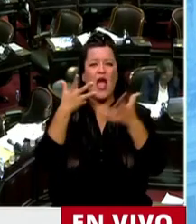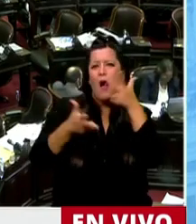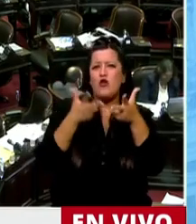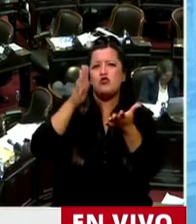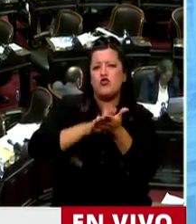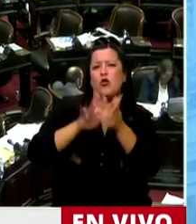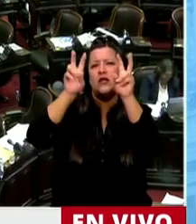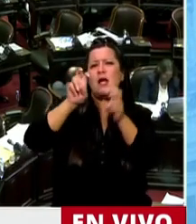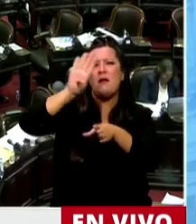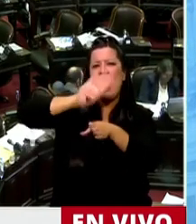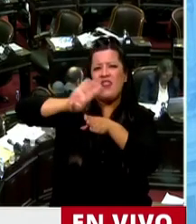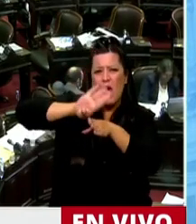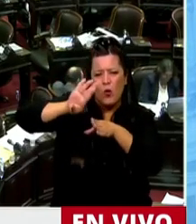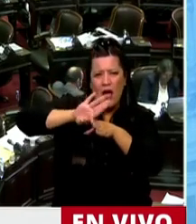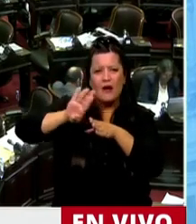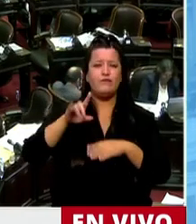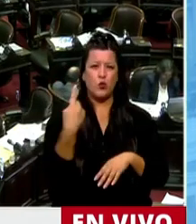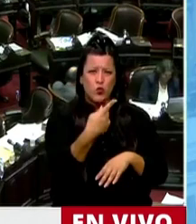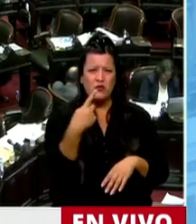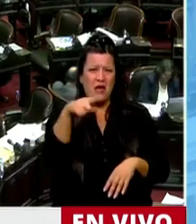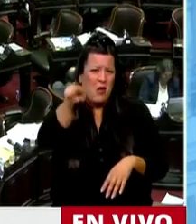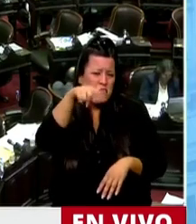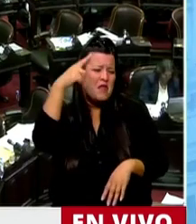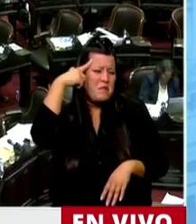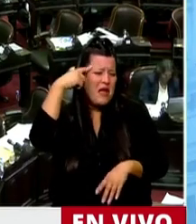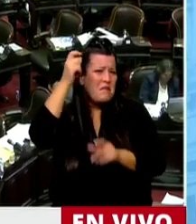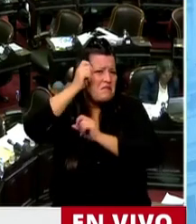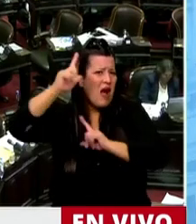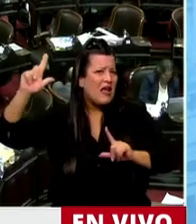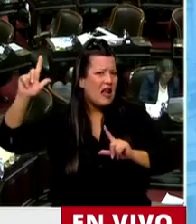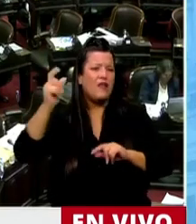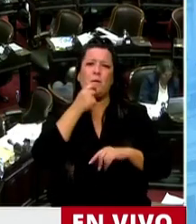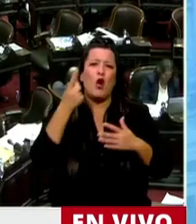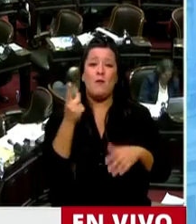deuda. ¿Usted se imagina, presidente, si de esos